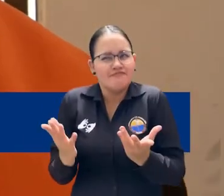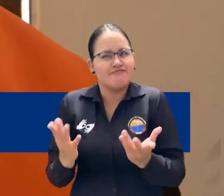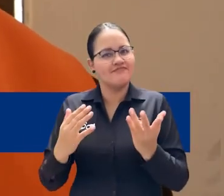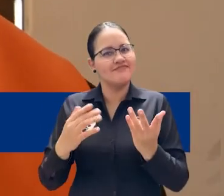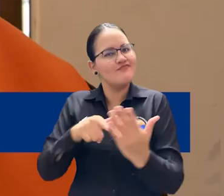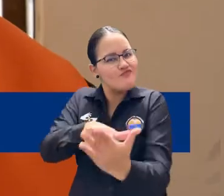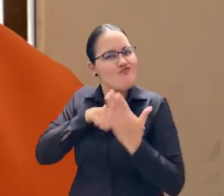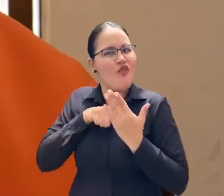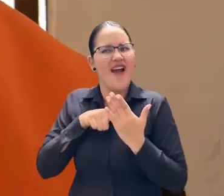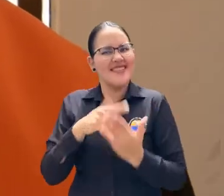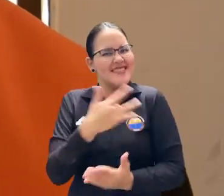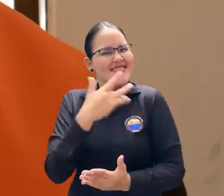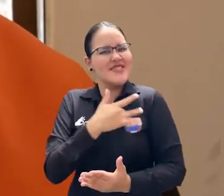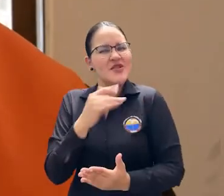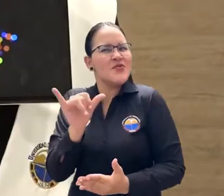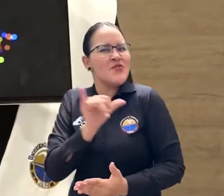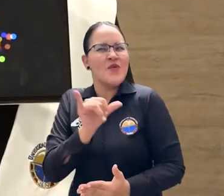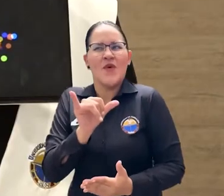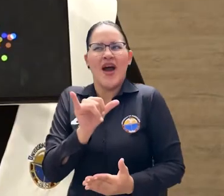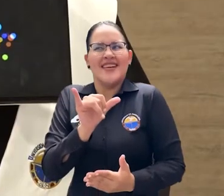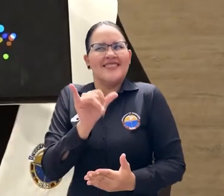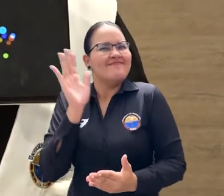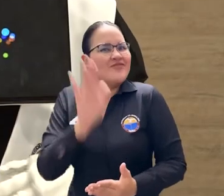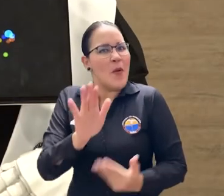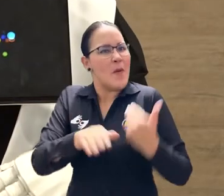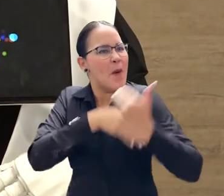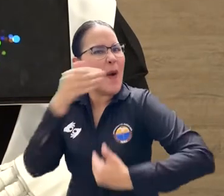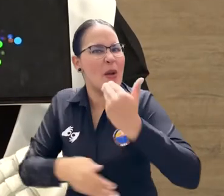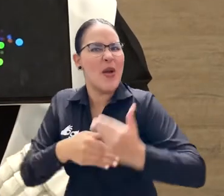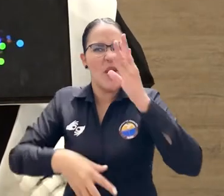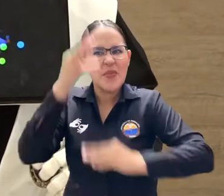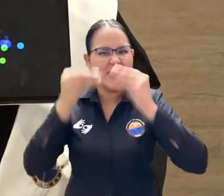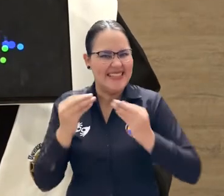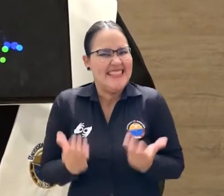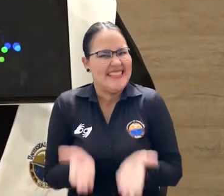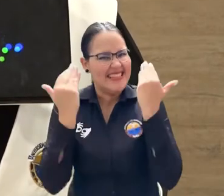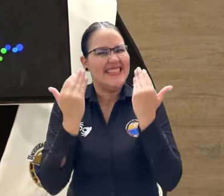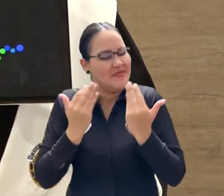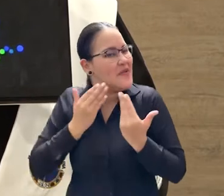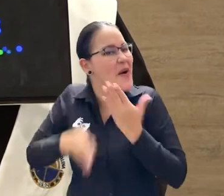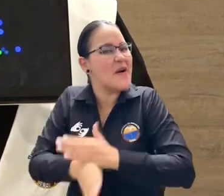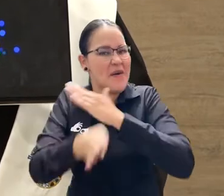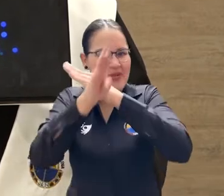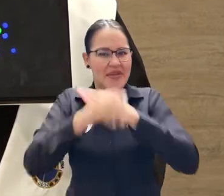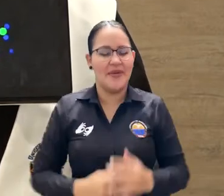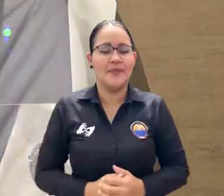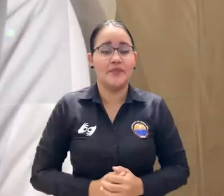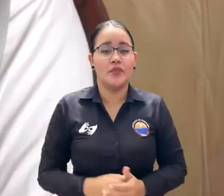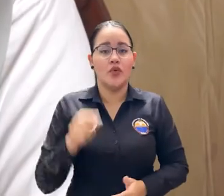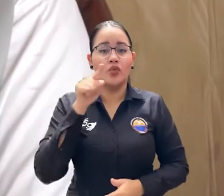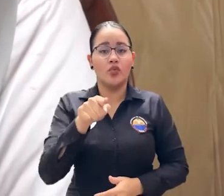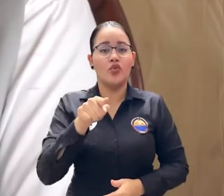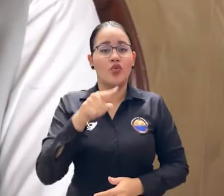parte importante del proceso. ¿Qué significa para ti cumplir el sueño de ser profesional en la Universidad del